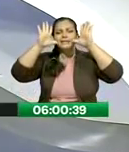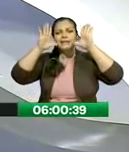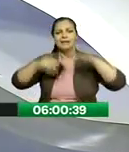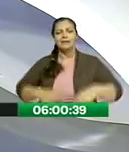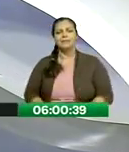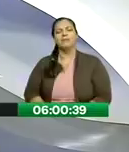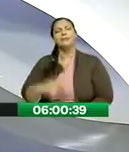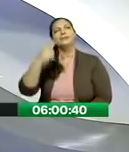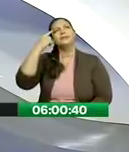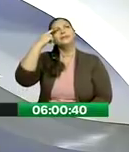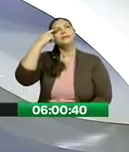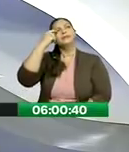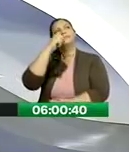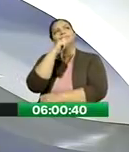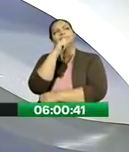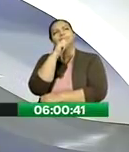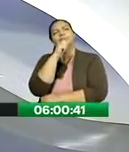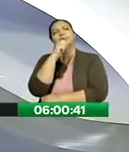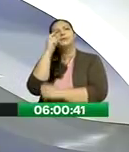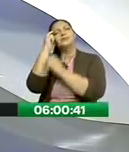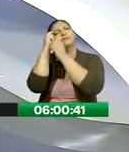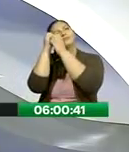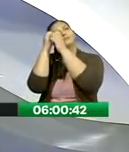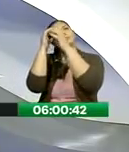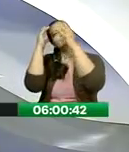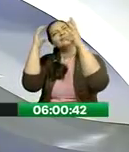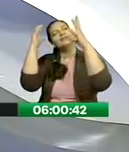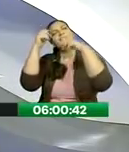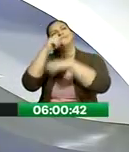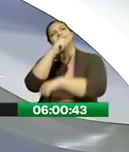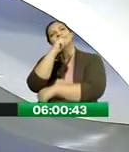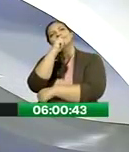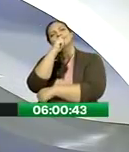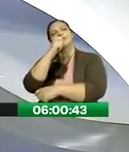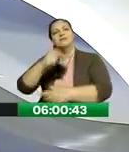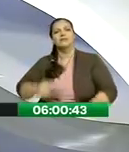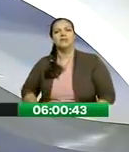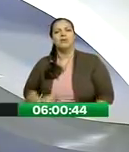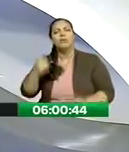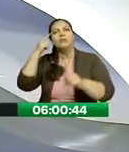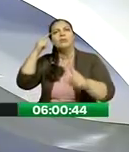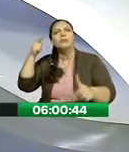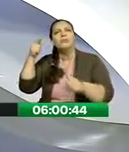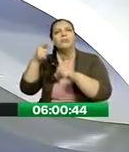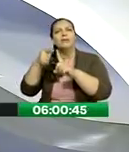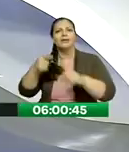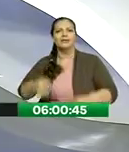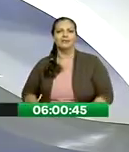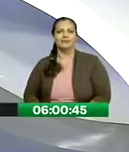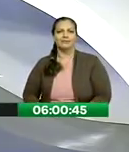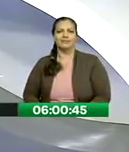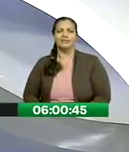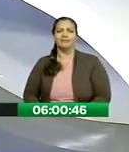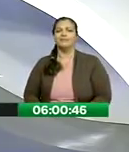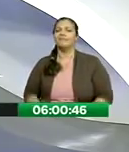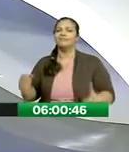mes de luchas no cumplidas y metas a veces por cumplir. Muy bien, perfecto. Sí. Muy bien, un